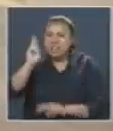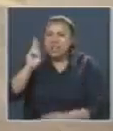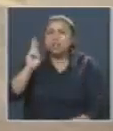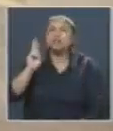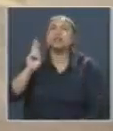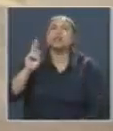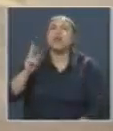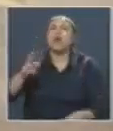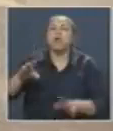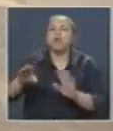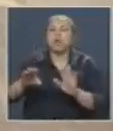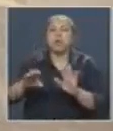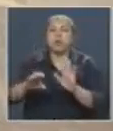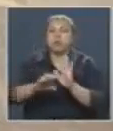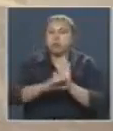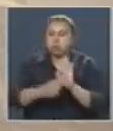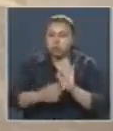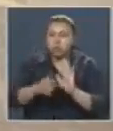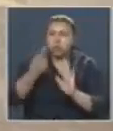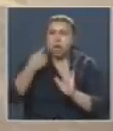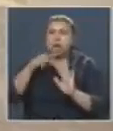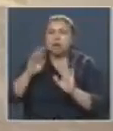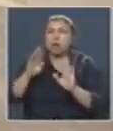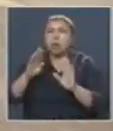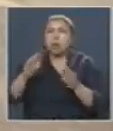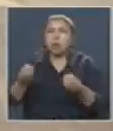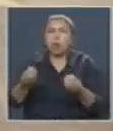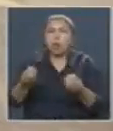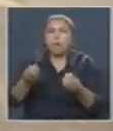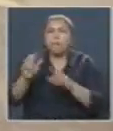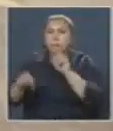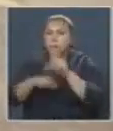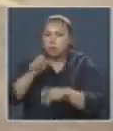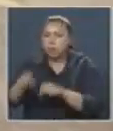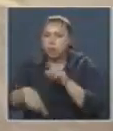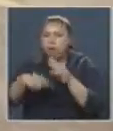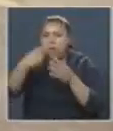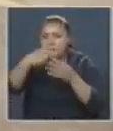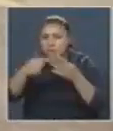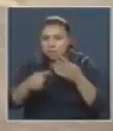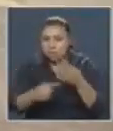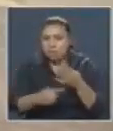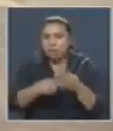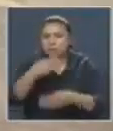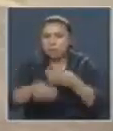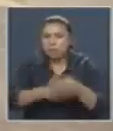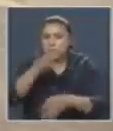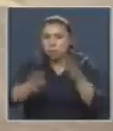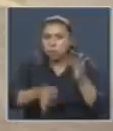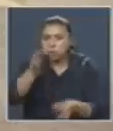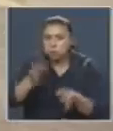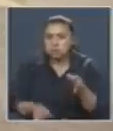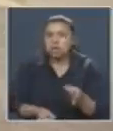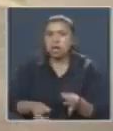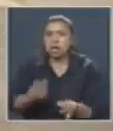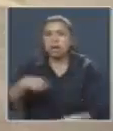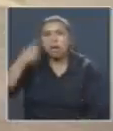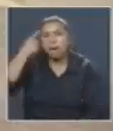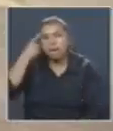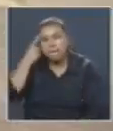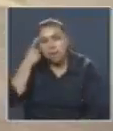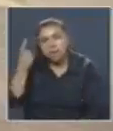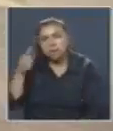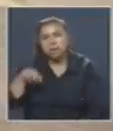los trabajadores honorarios del estado utilizando el consejo de defensa del estado en los distintos procedimientos judiciales me parece que